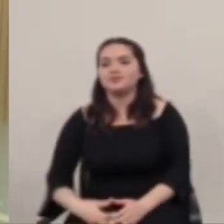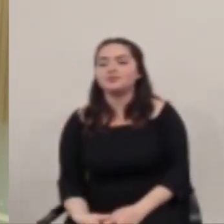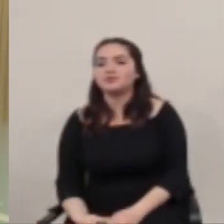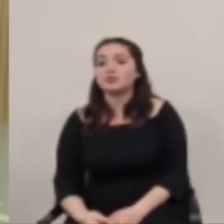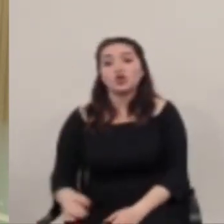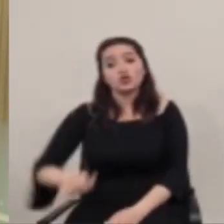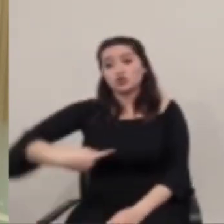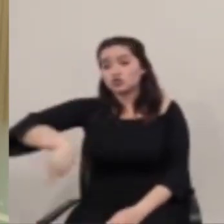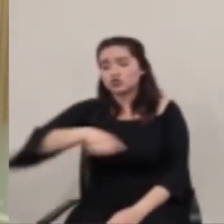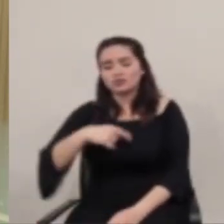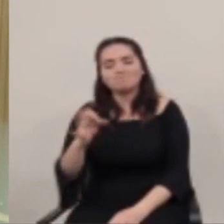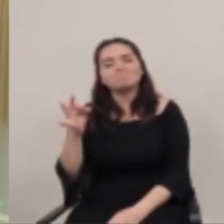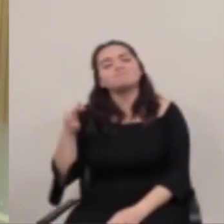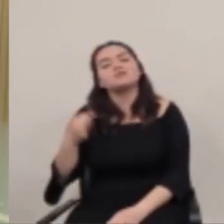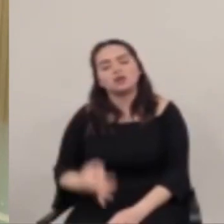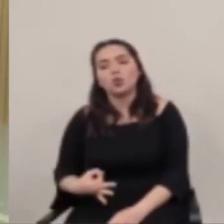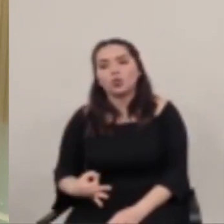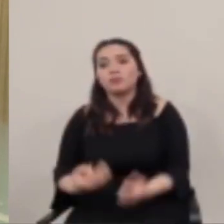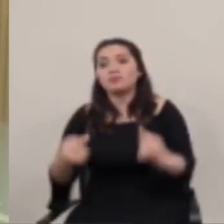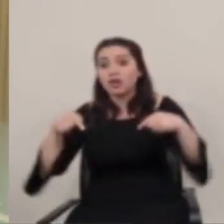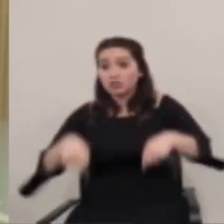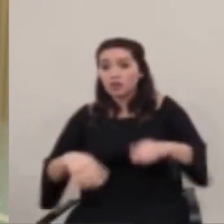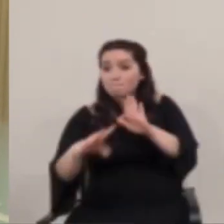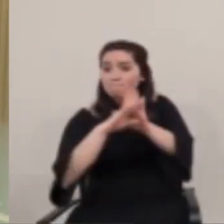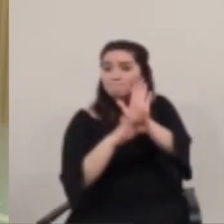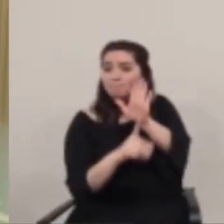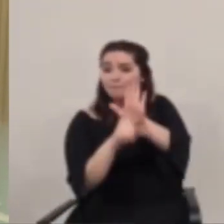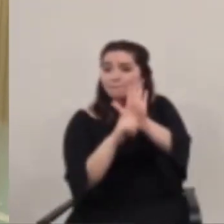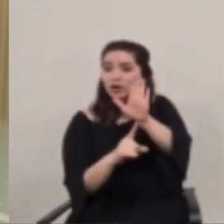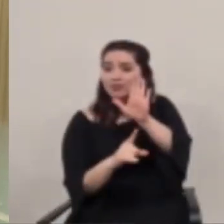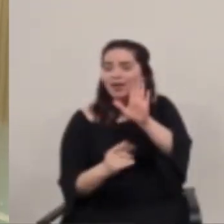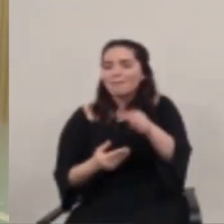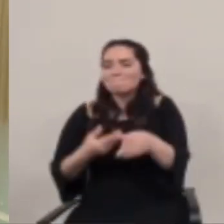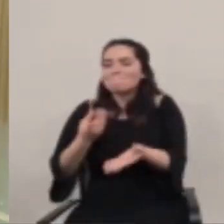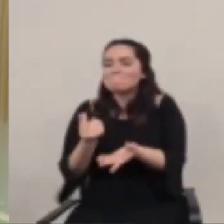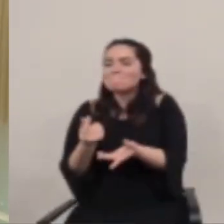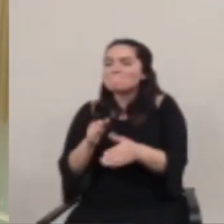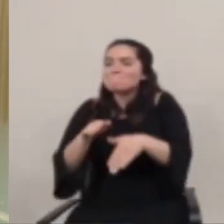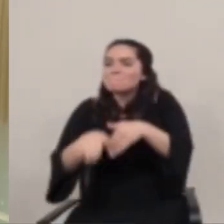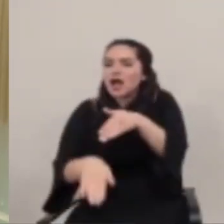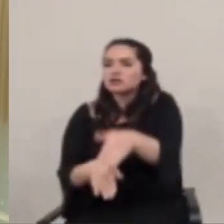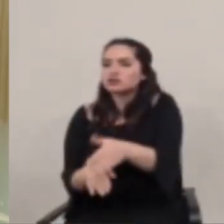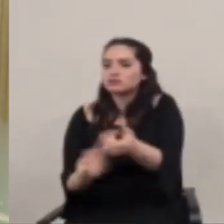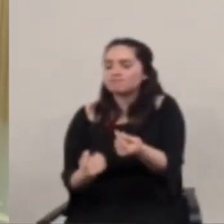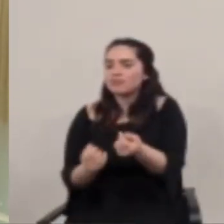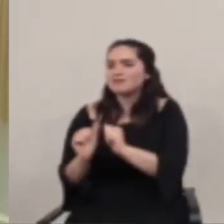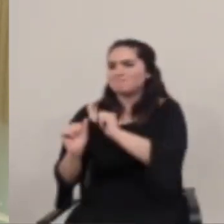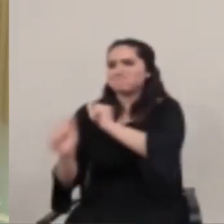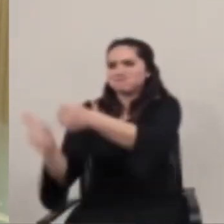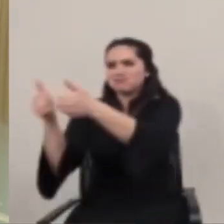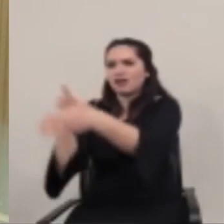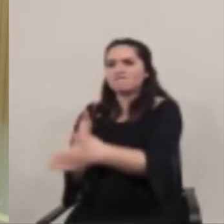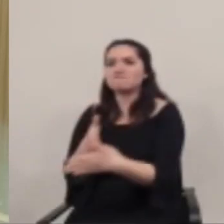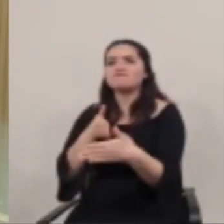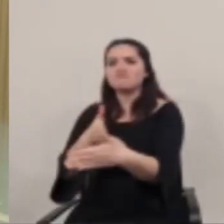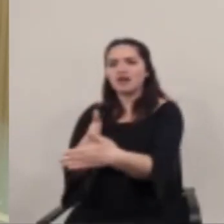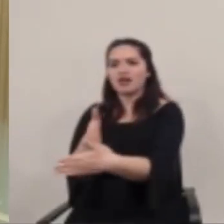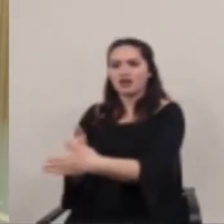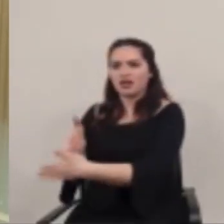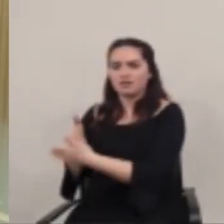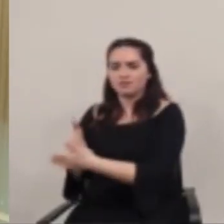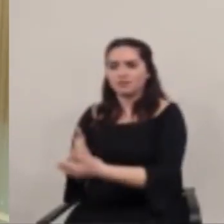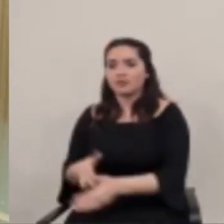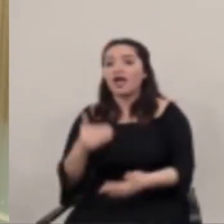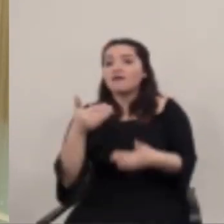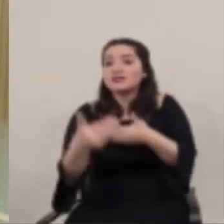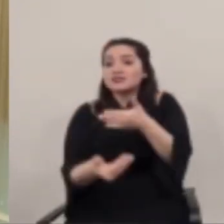Estamos seguros que esta política será un paso para superar privaciones y barreras y avanzar en la